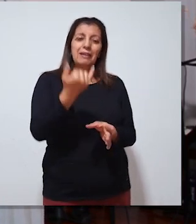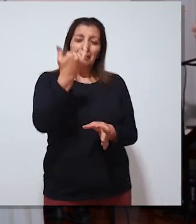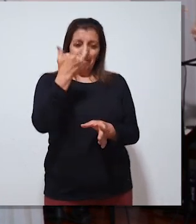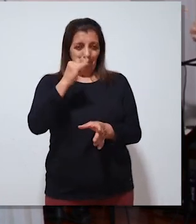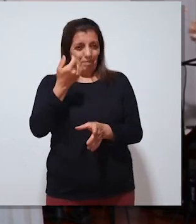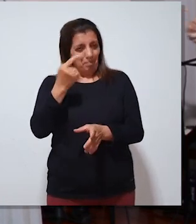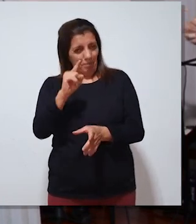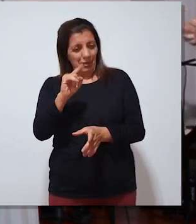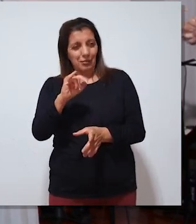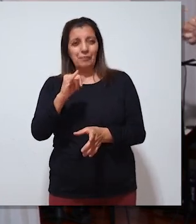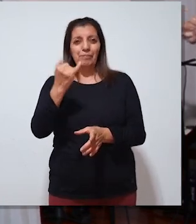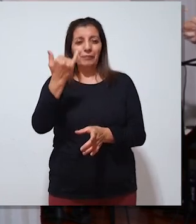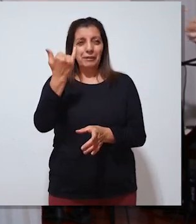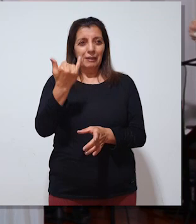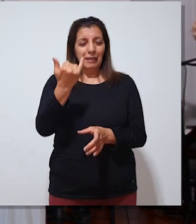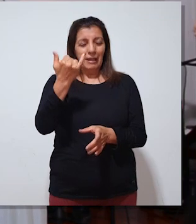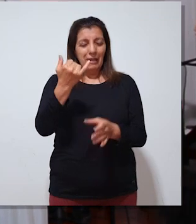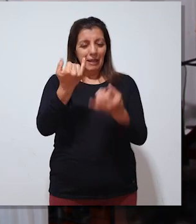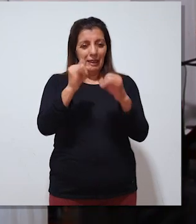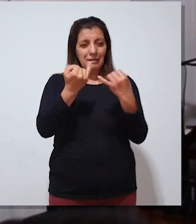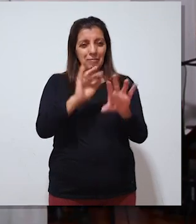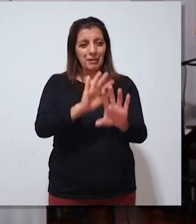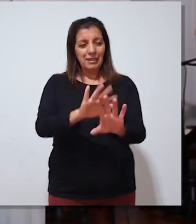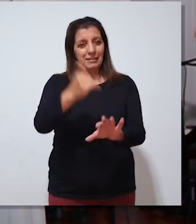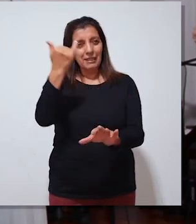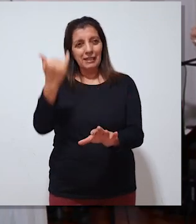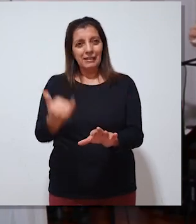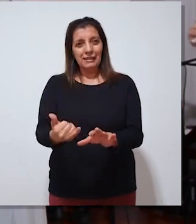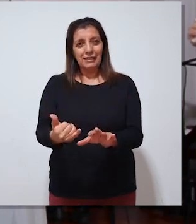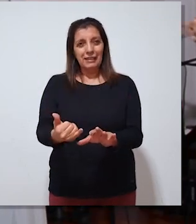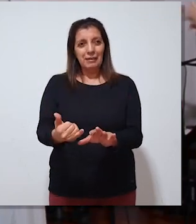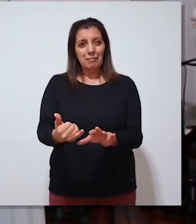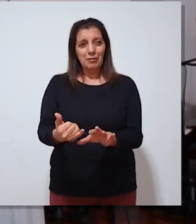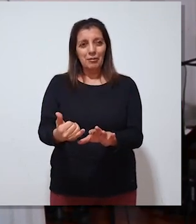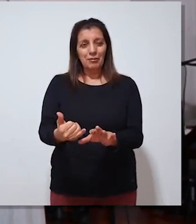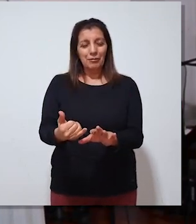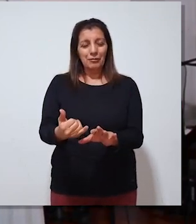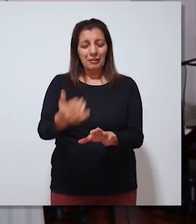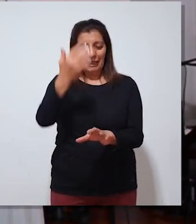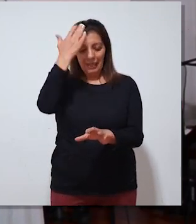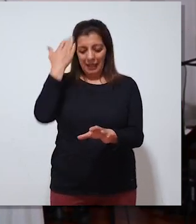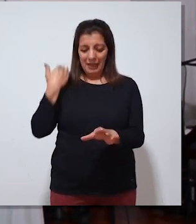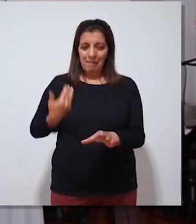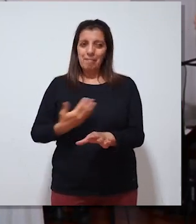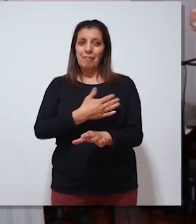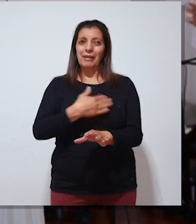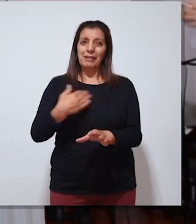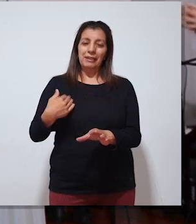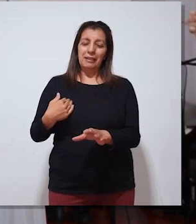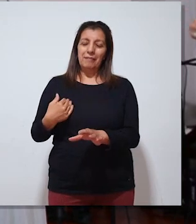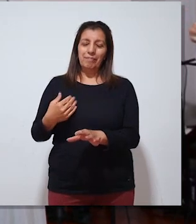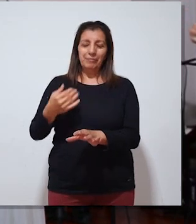tu imagen virginal. Hay un signo de